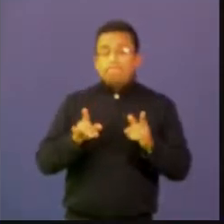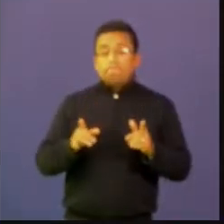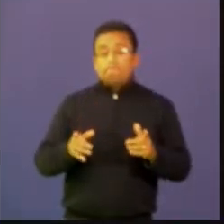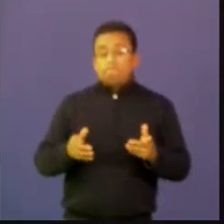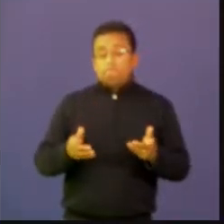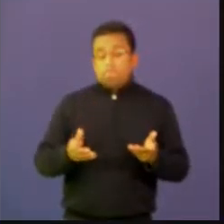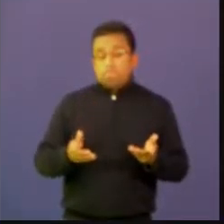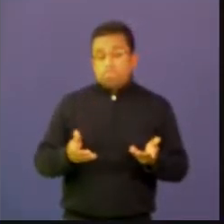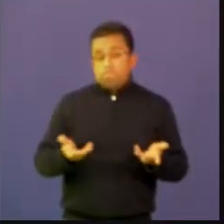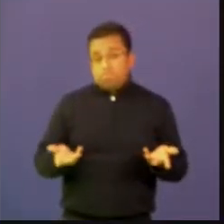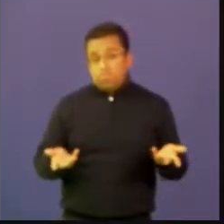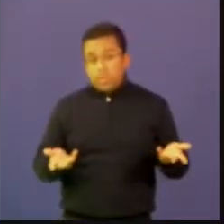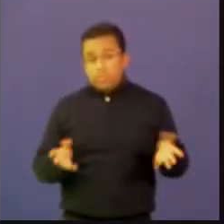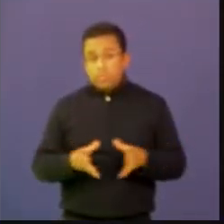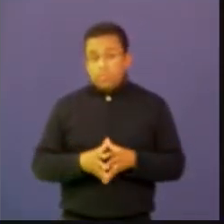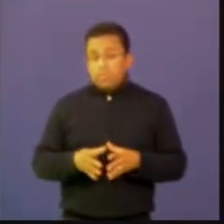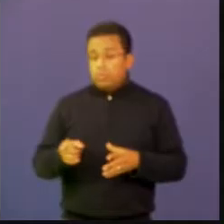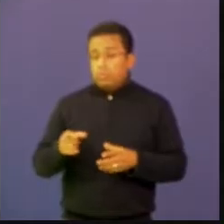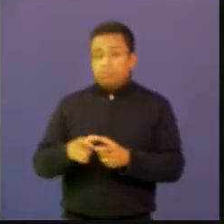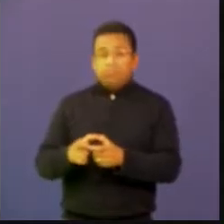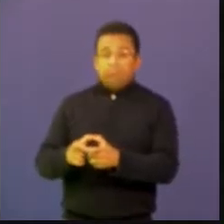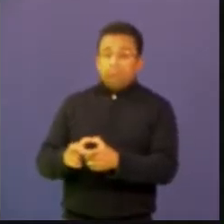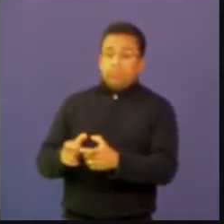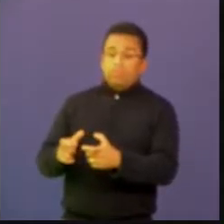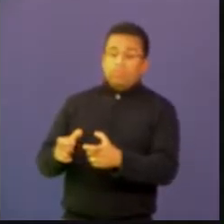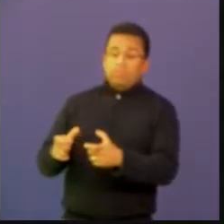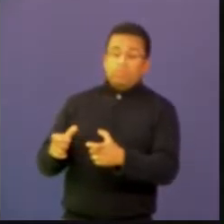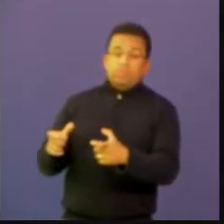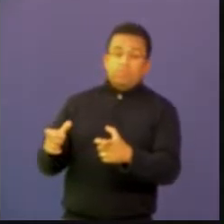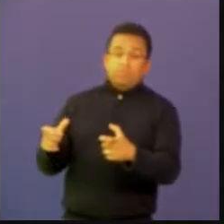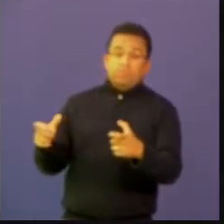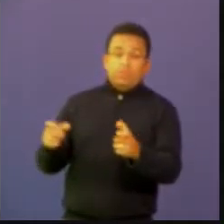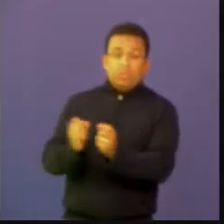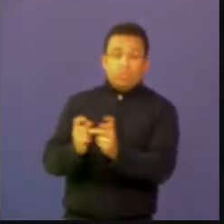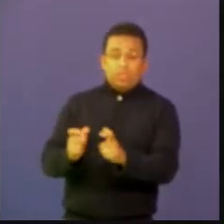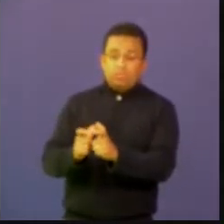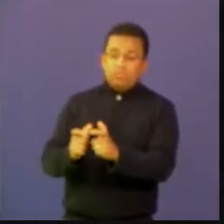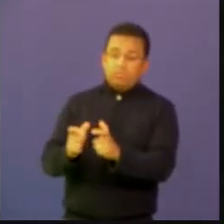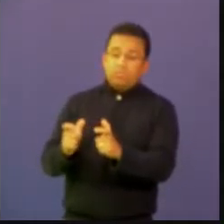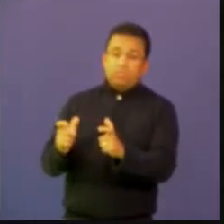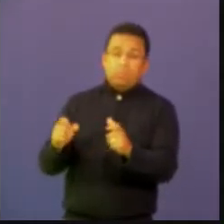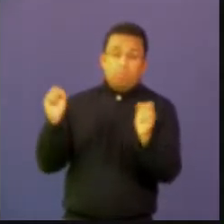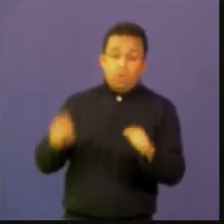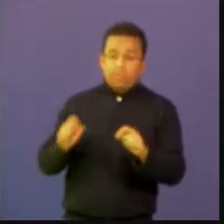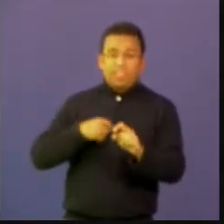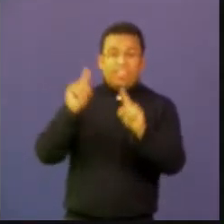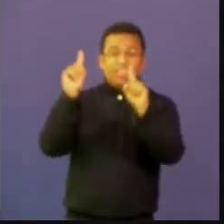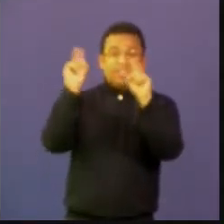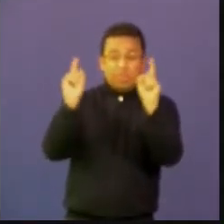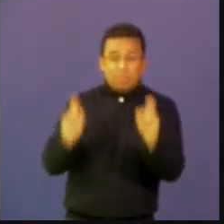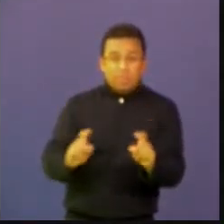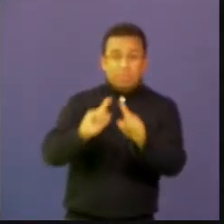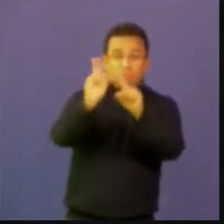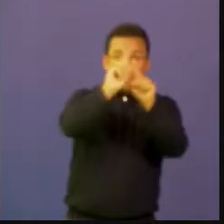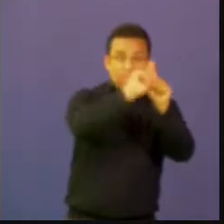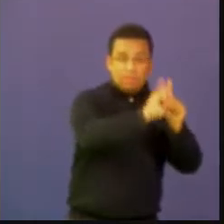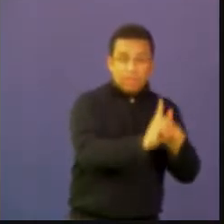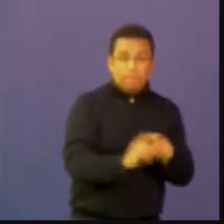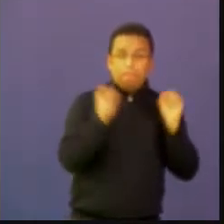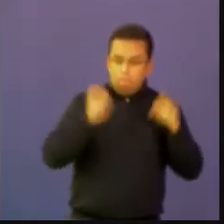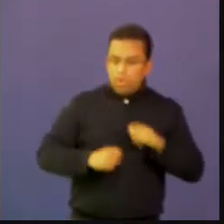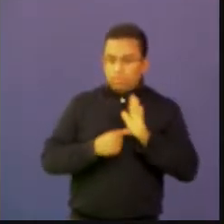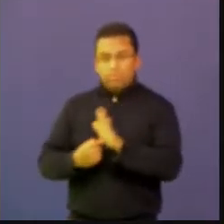para que bueno más estudiantes a través de estos procesos puedan continuar aprendiendo diferentes temas y bueno